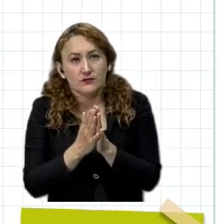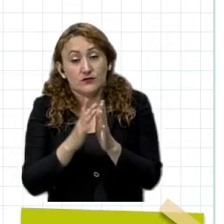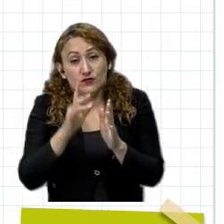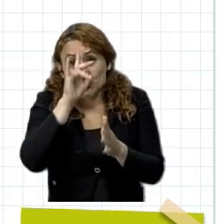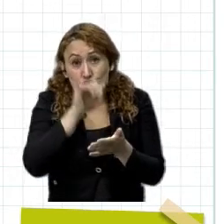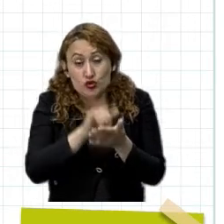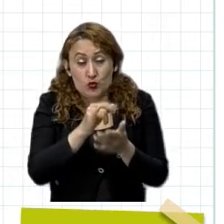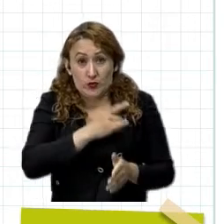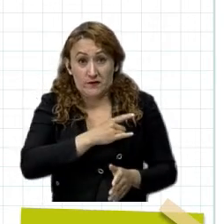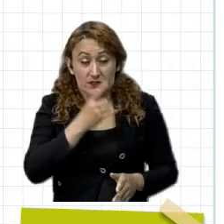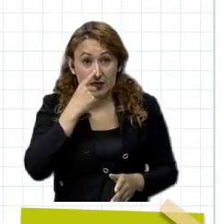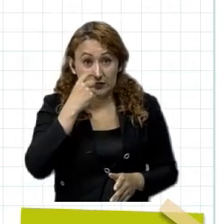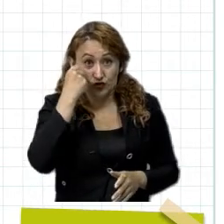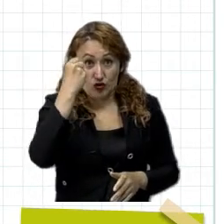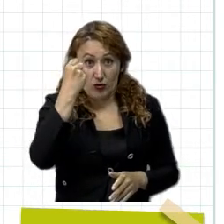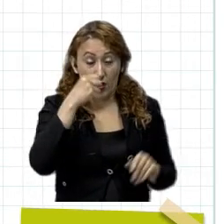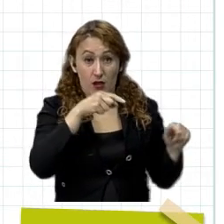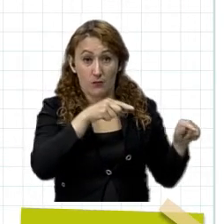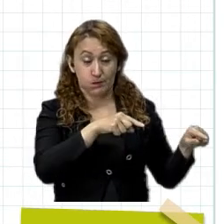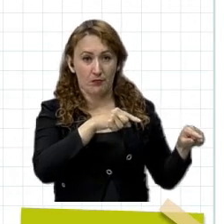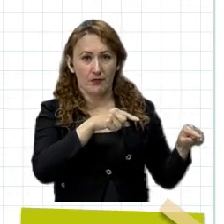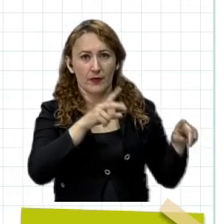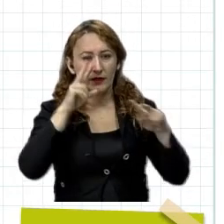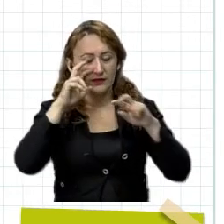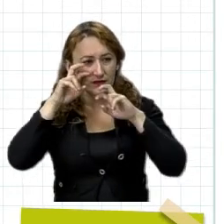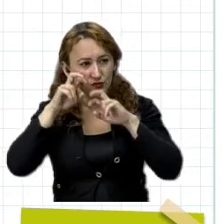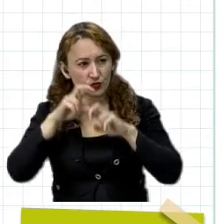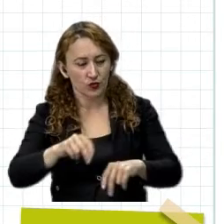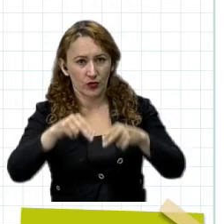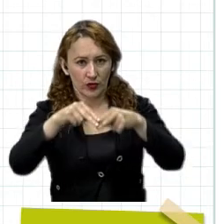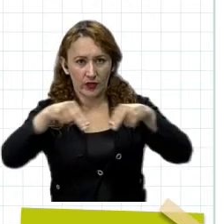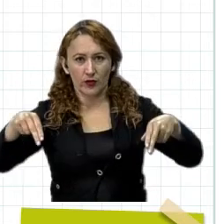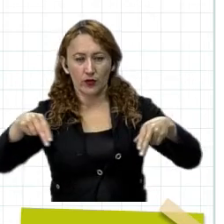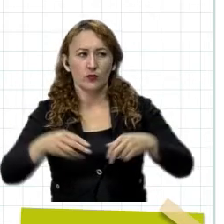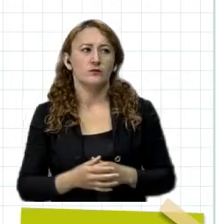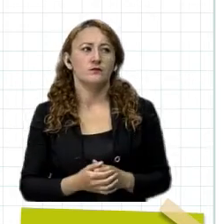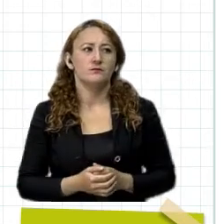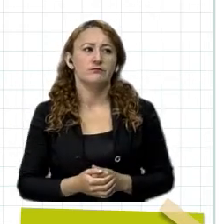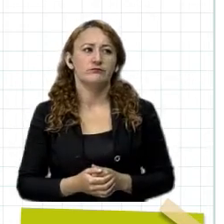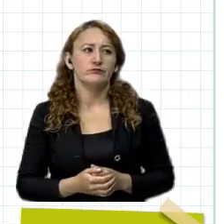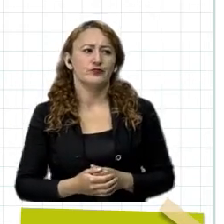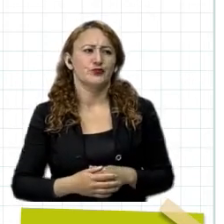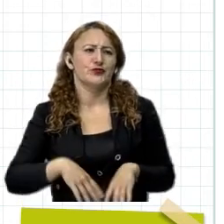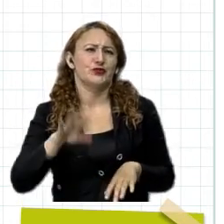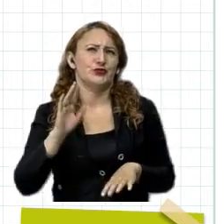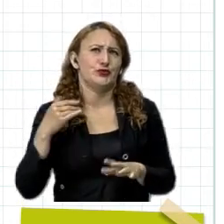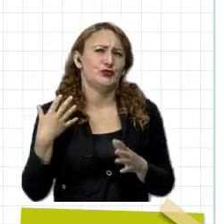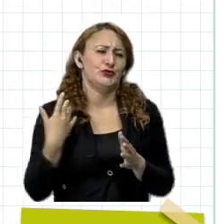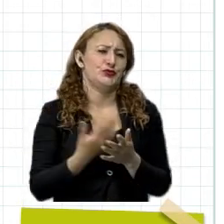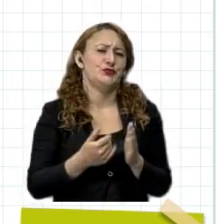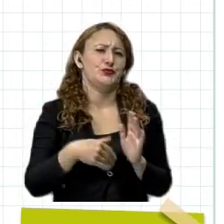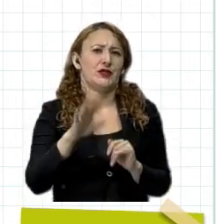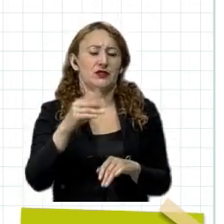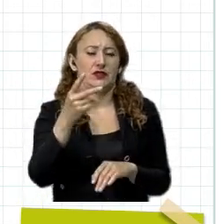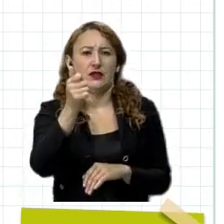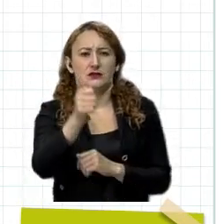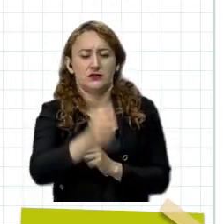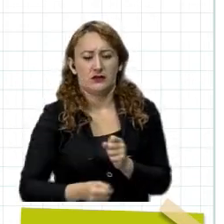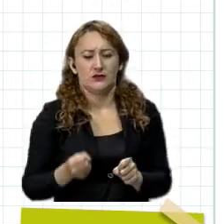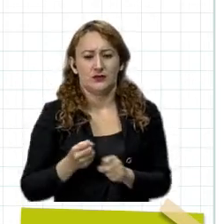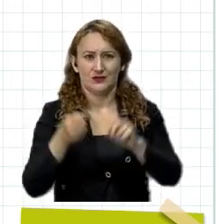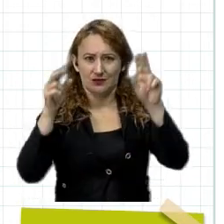Nacional, la Escuela de Estudios de Género, ya lleva mucho más de 10 años hablando de